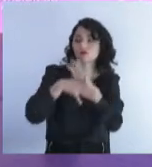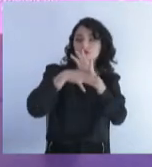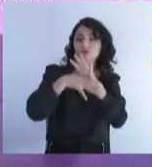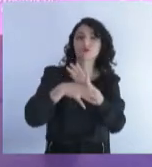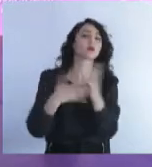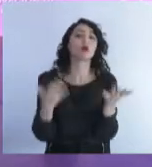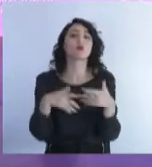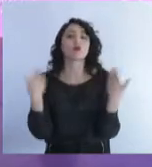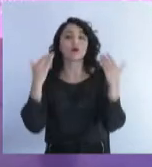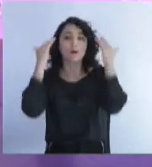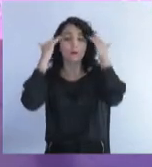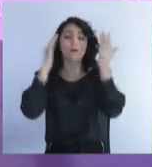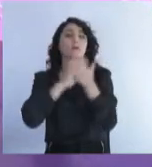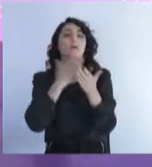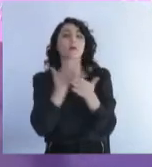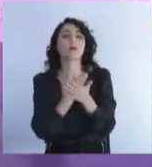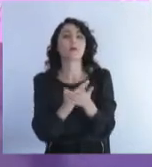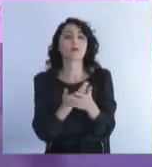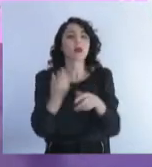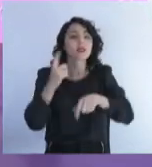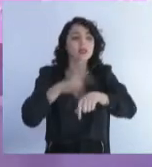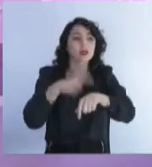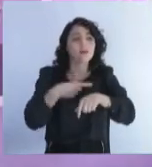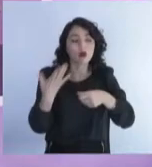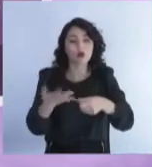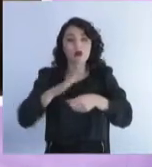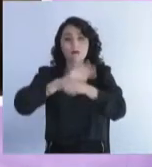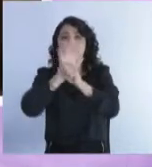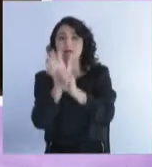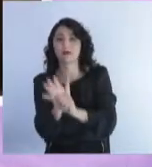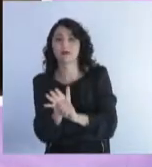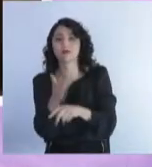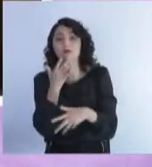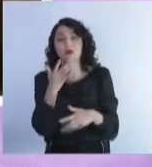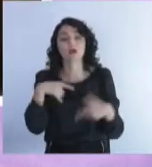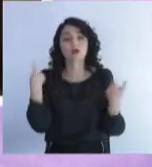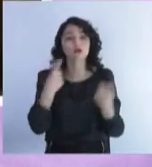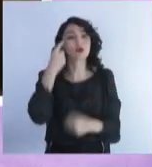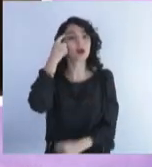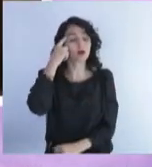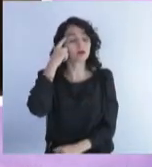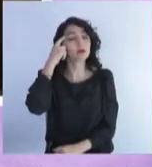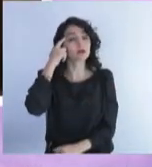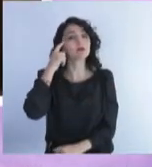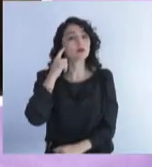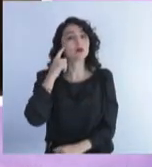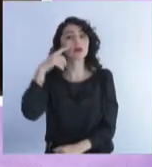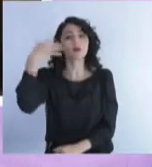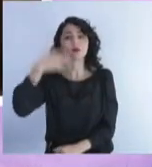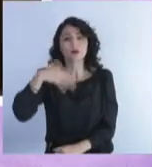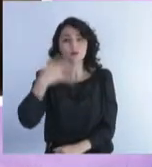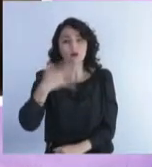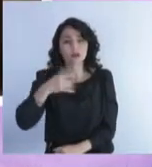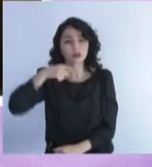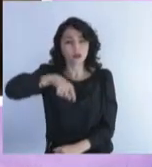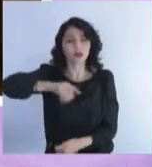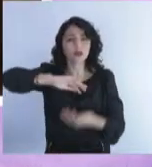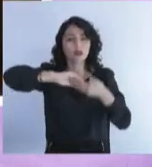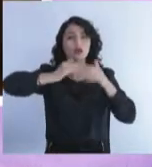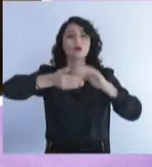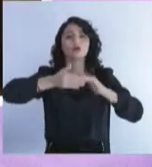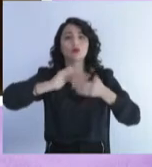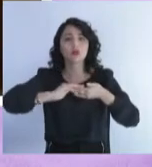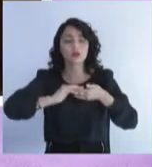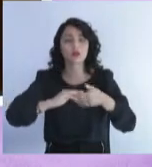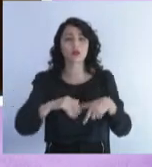salud mental en tiempos de pandemia, porque consideramos que al interior de nuestra comunidad es muy importante